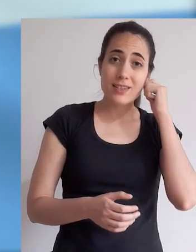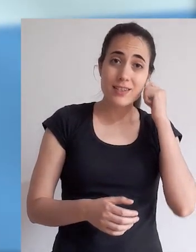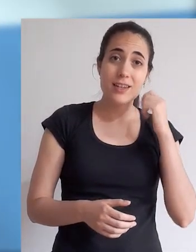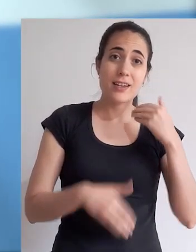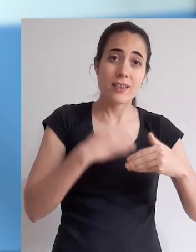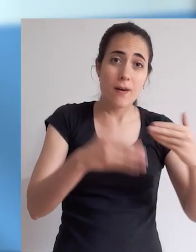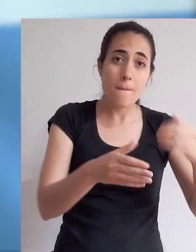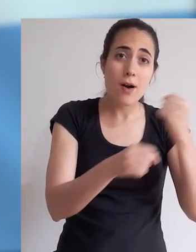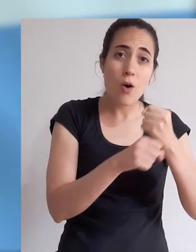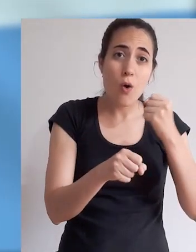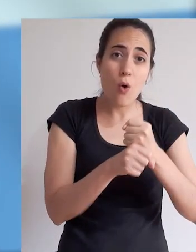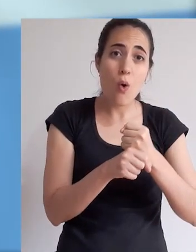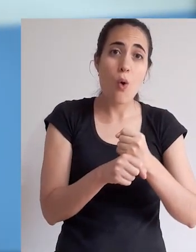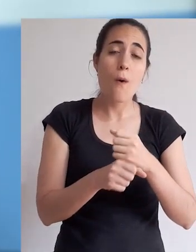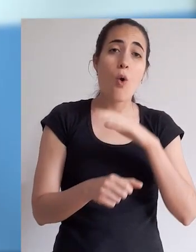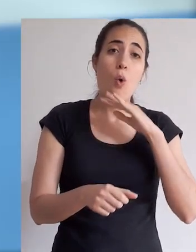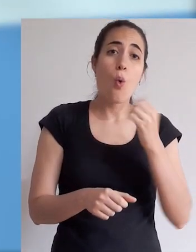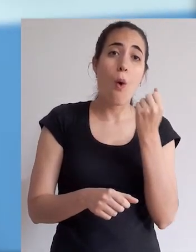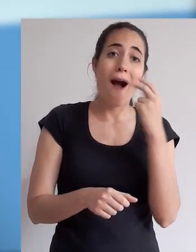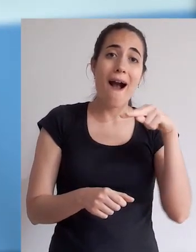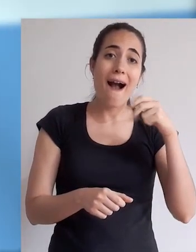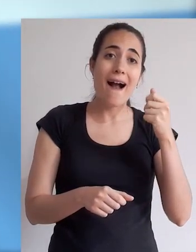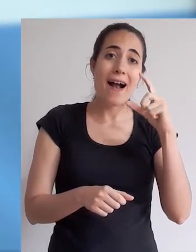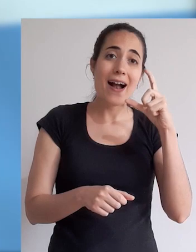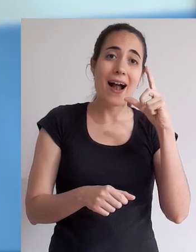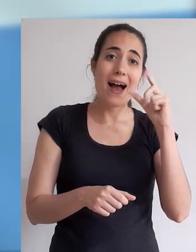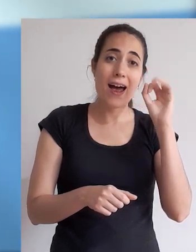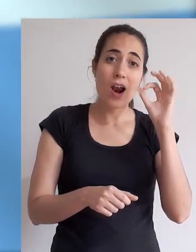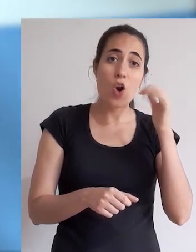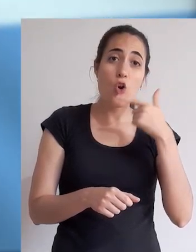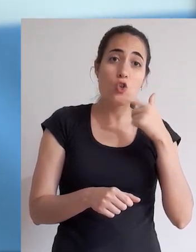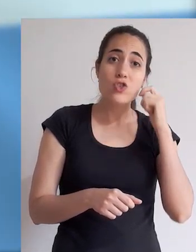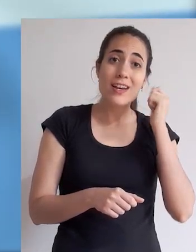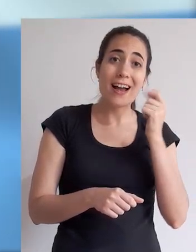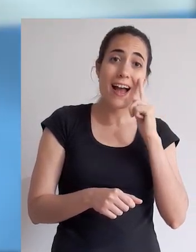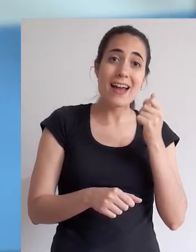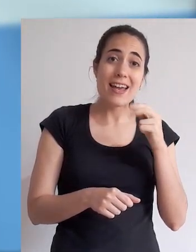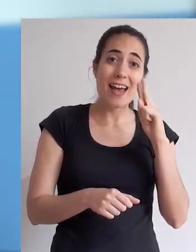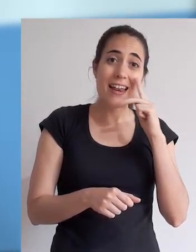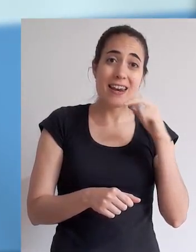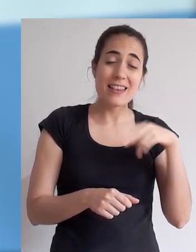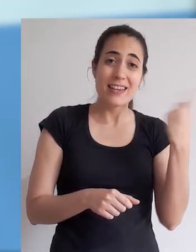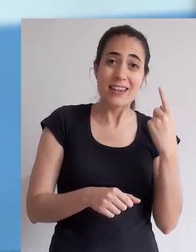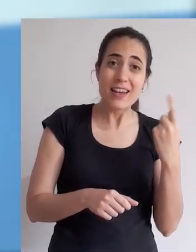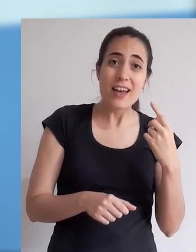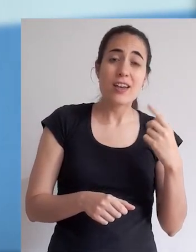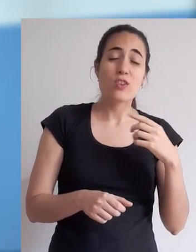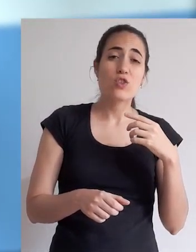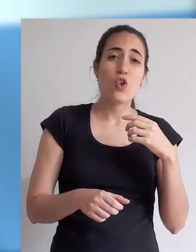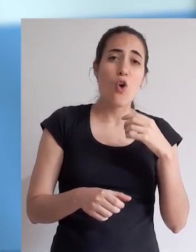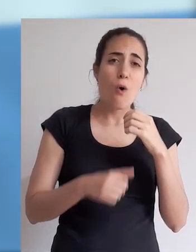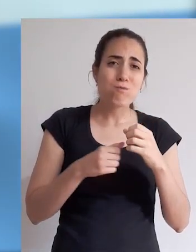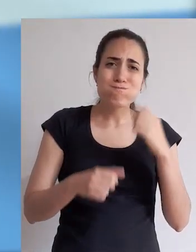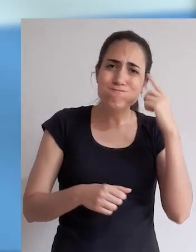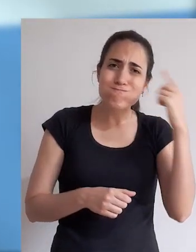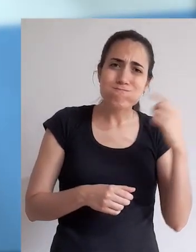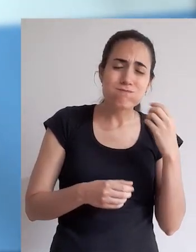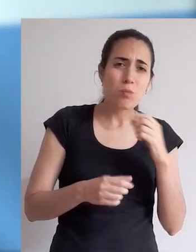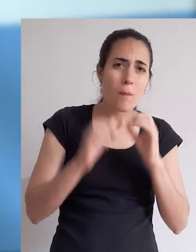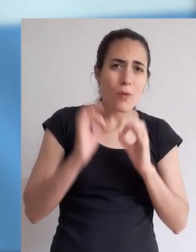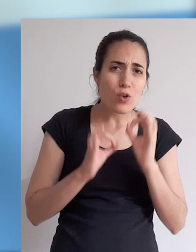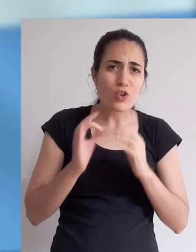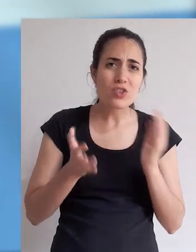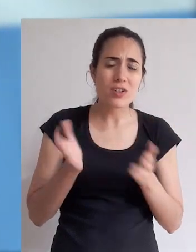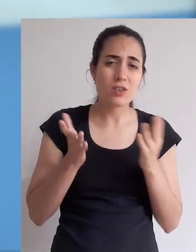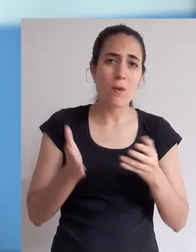Creaciones JCG Producciones. Juan Carlos Gallarín, director y productor. Prensa Nacional,